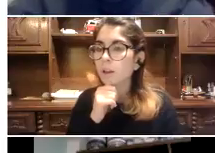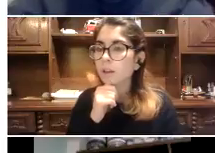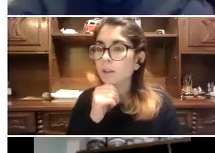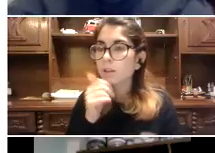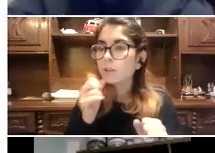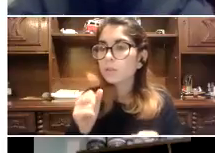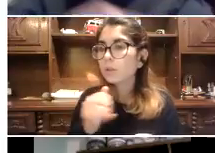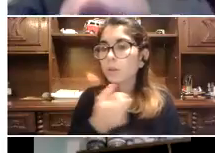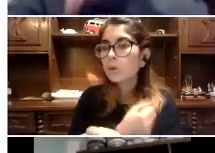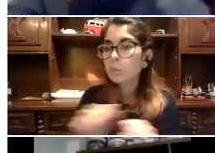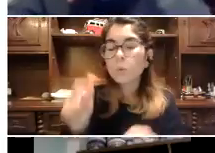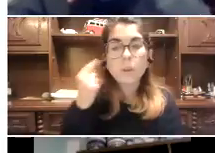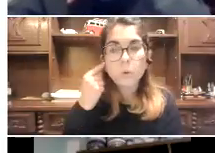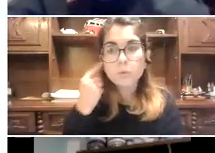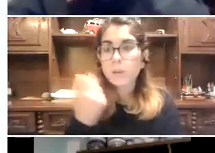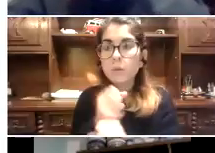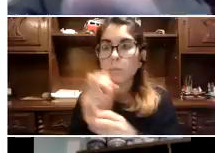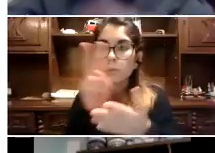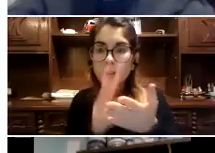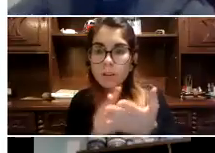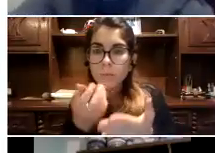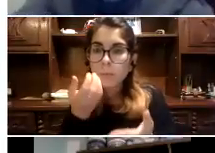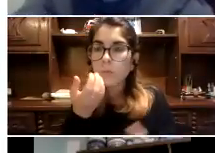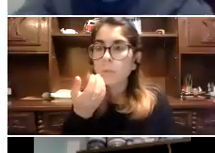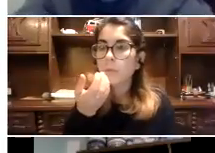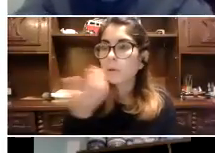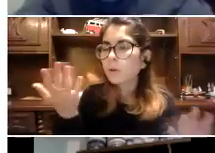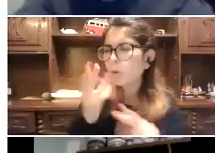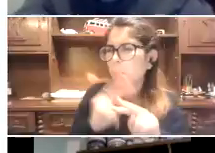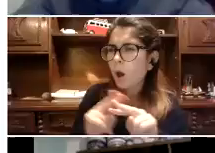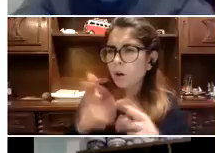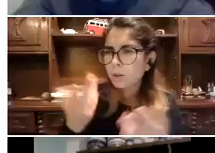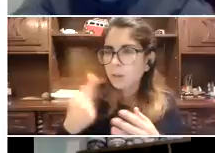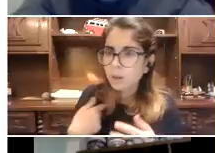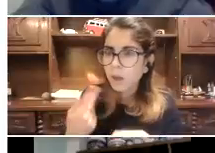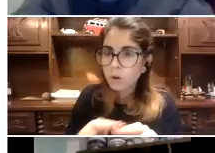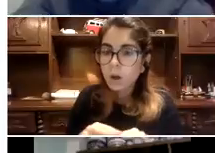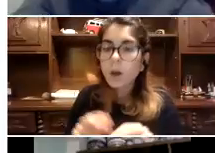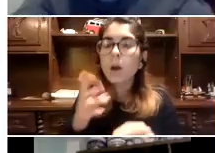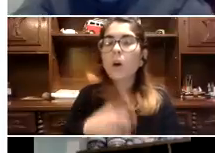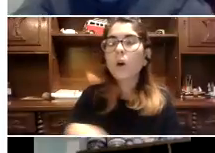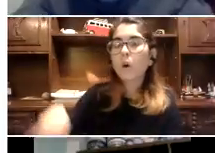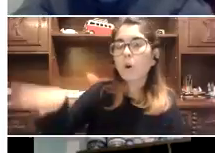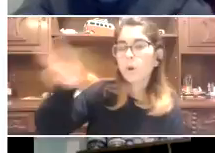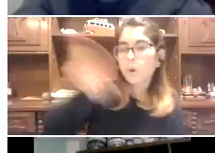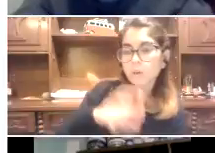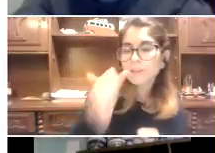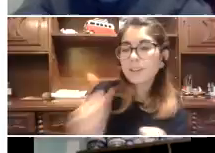no pude escuchar, no pude leer la grabación. ¿Y cómo lo hago en ese caso? Tiene que volver a ingresar al buzón y reemplazar el